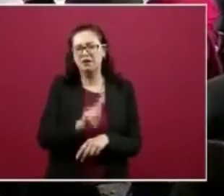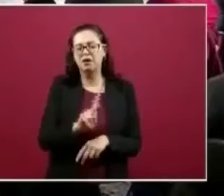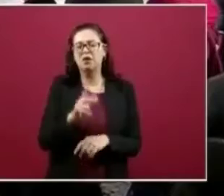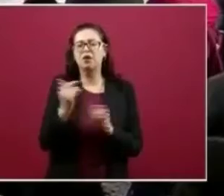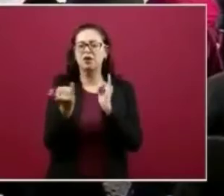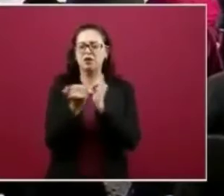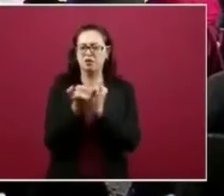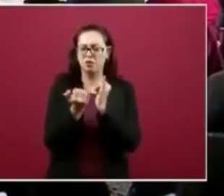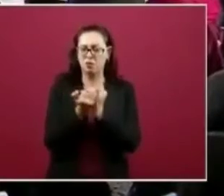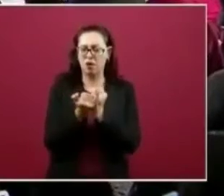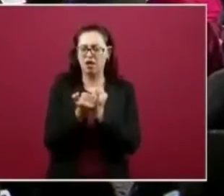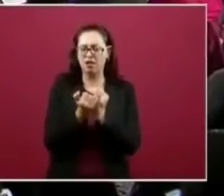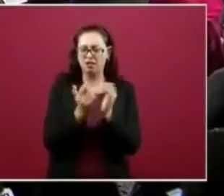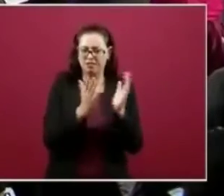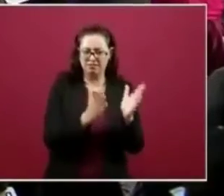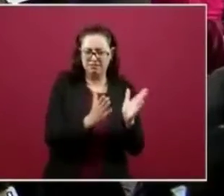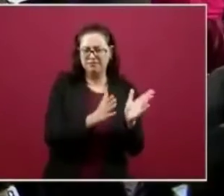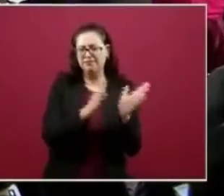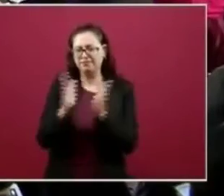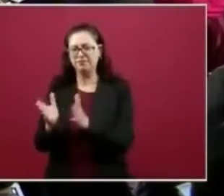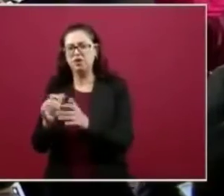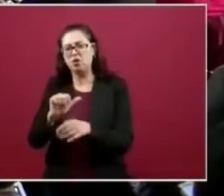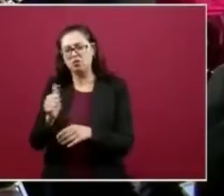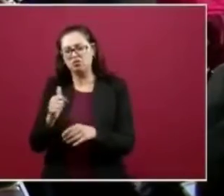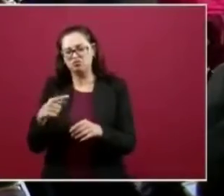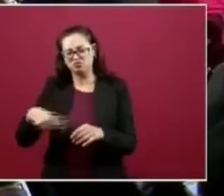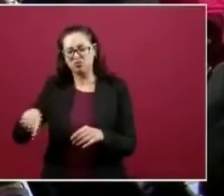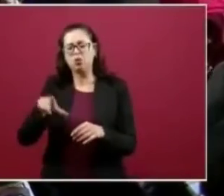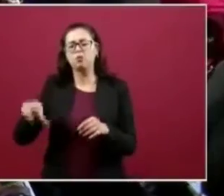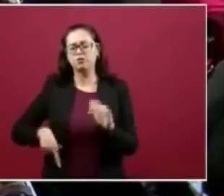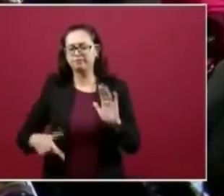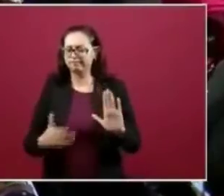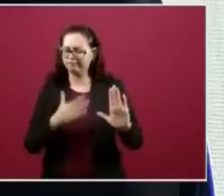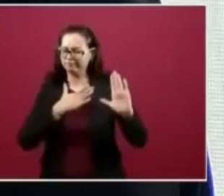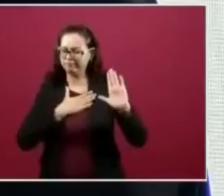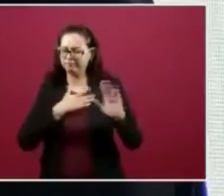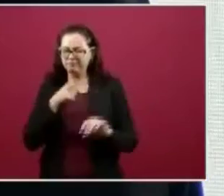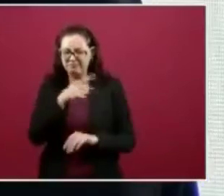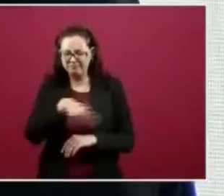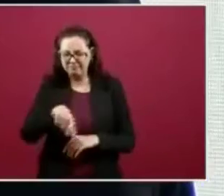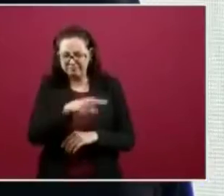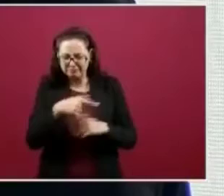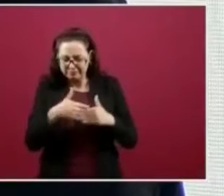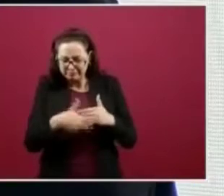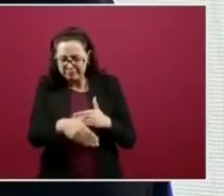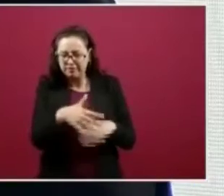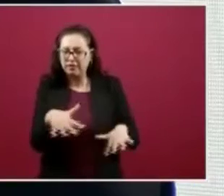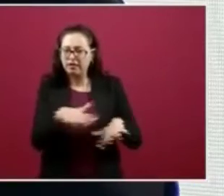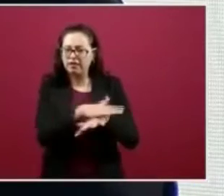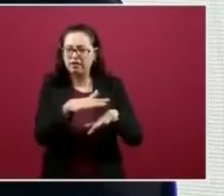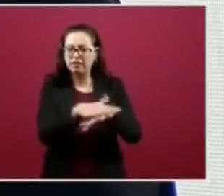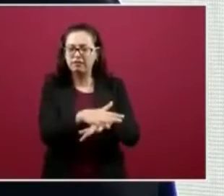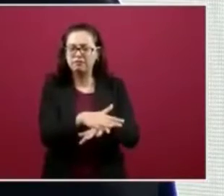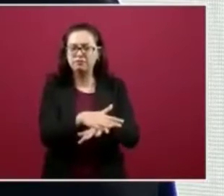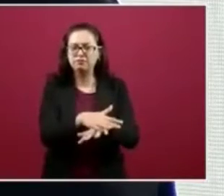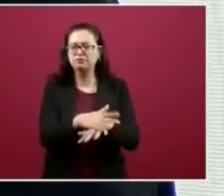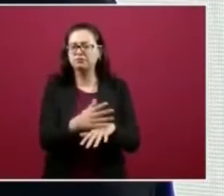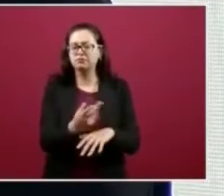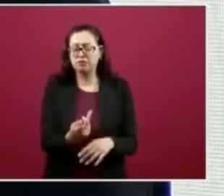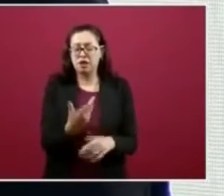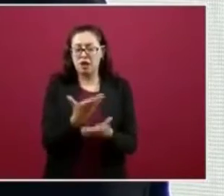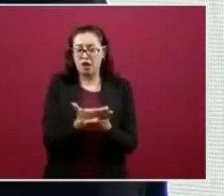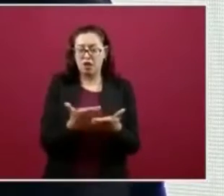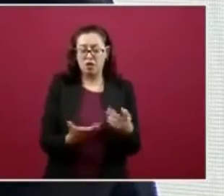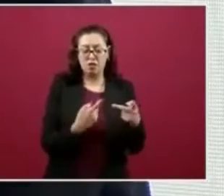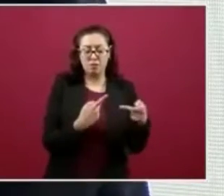gobierno con cambiar esta situación. Estas acciones no sustituyen las obligaciones legales que tenemos